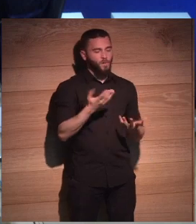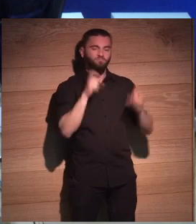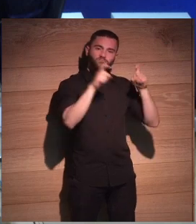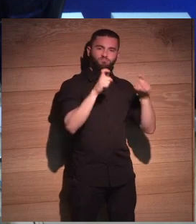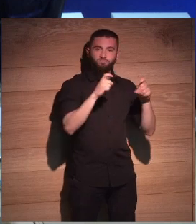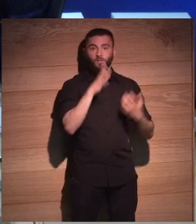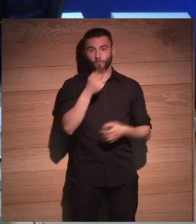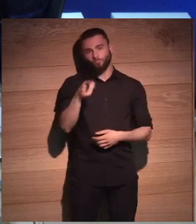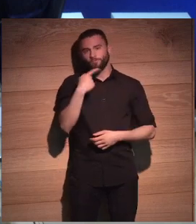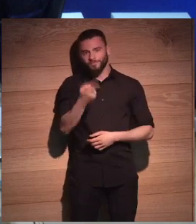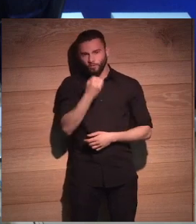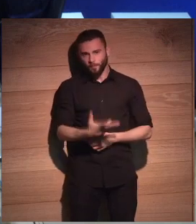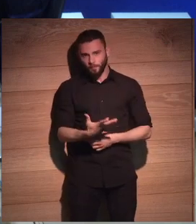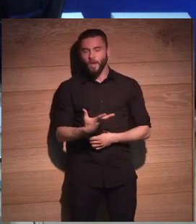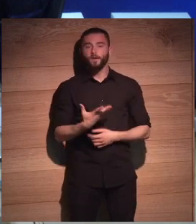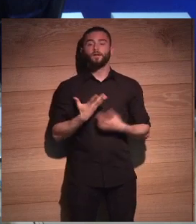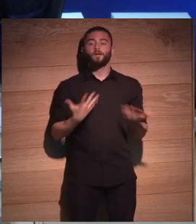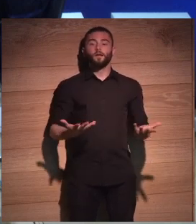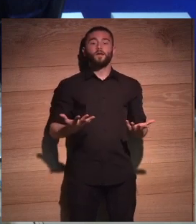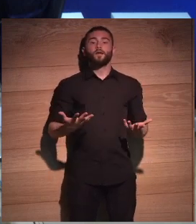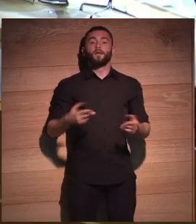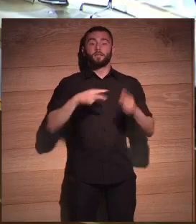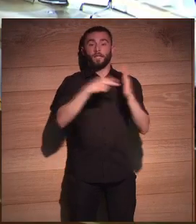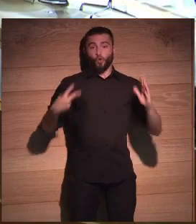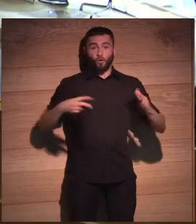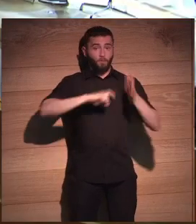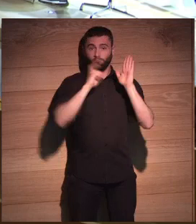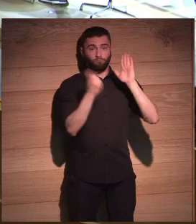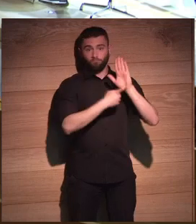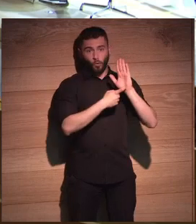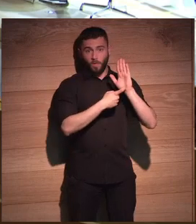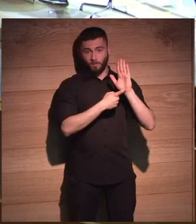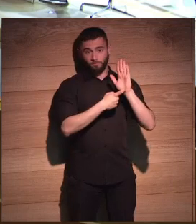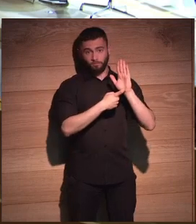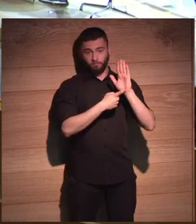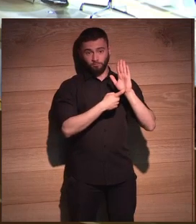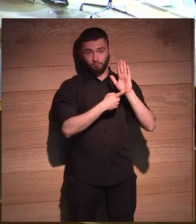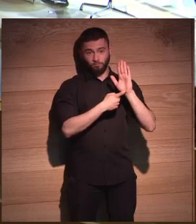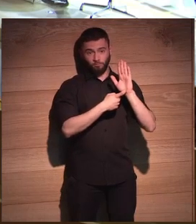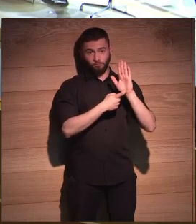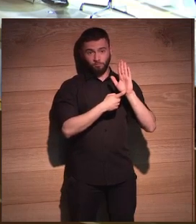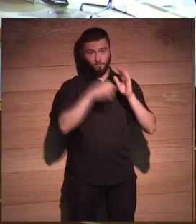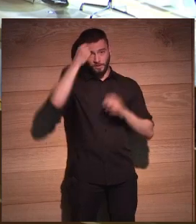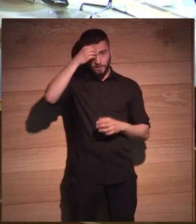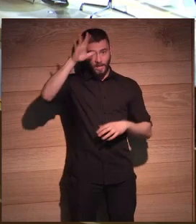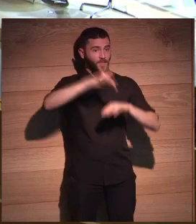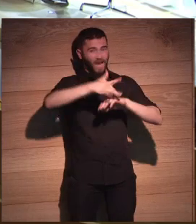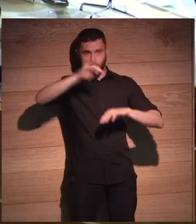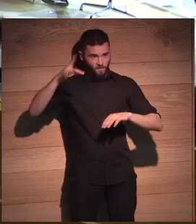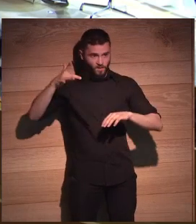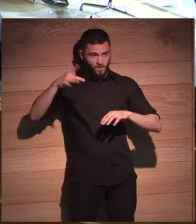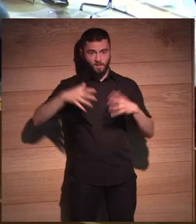dicho, bien dicho, que todas las tecnologías van a converger a inteligencia